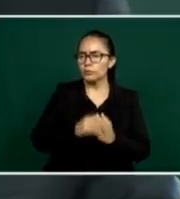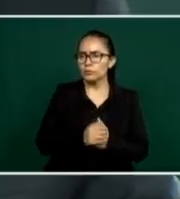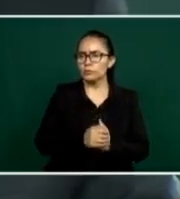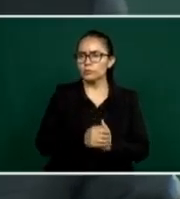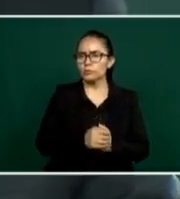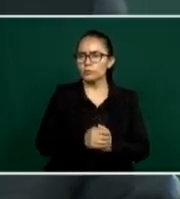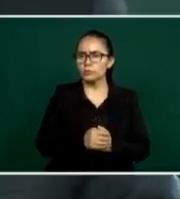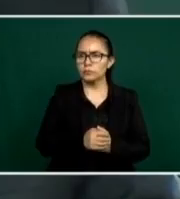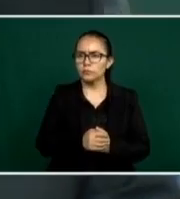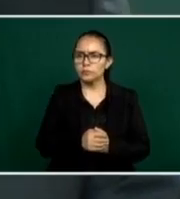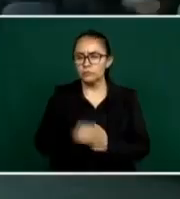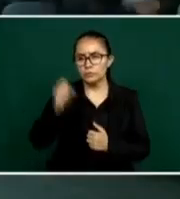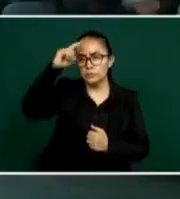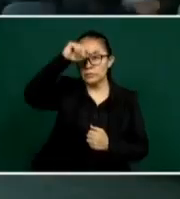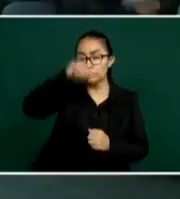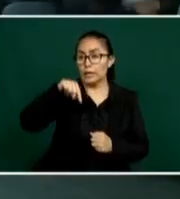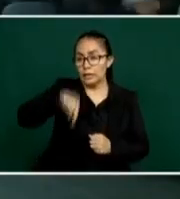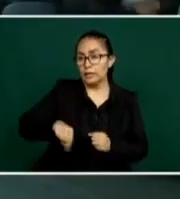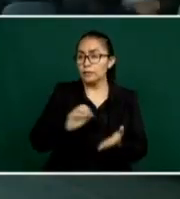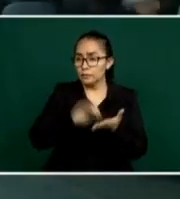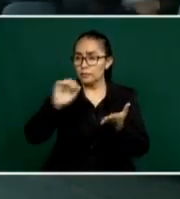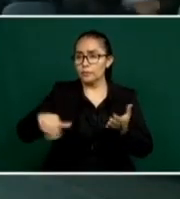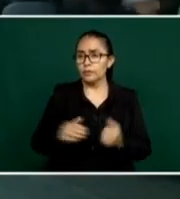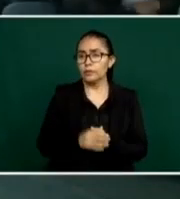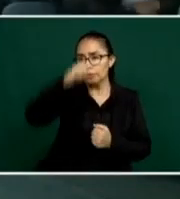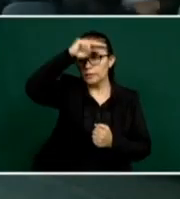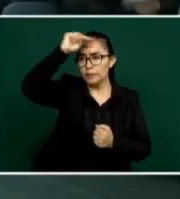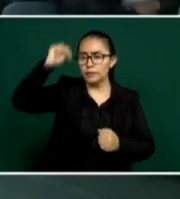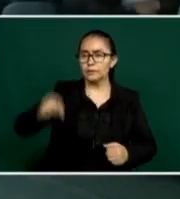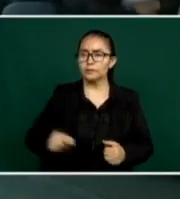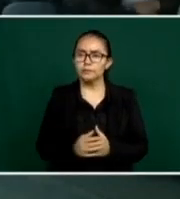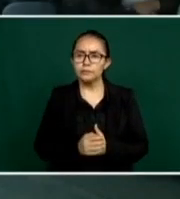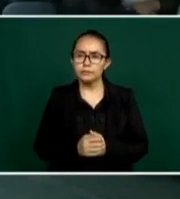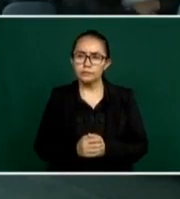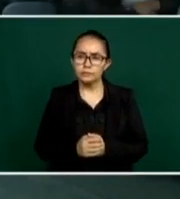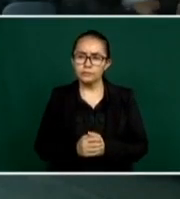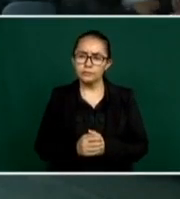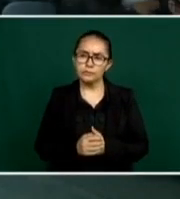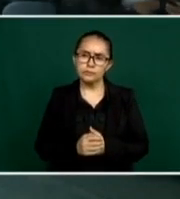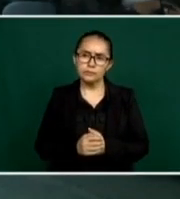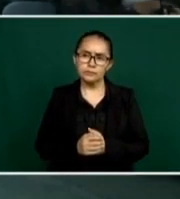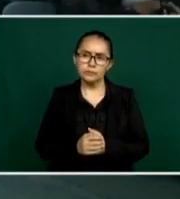injusticias. Aquí, por ejemplo, en Nayarit,